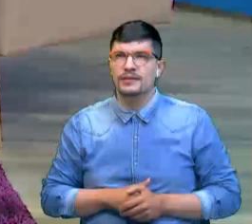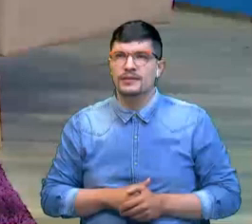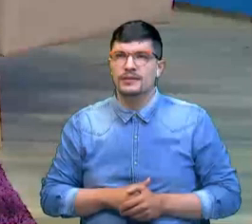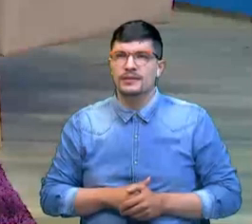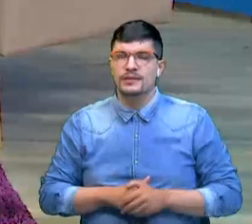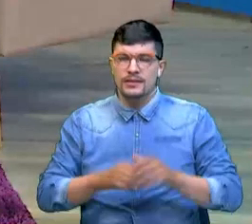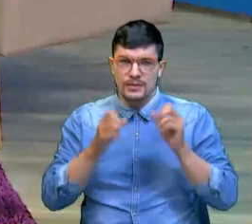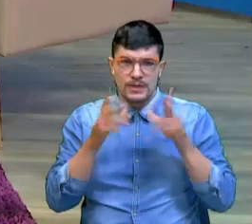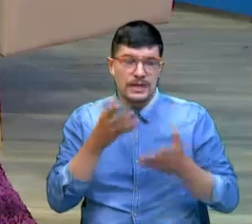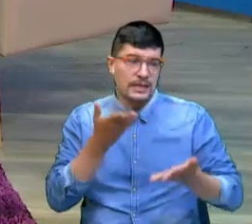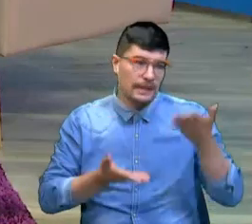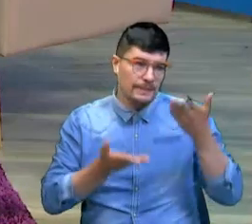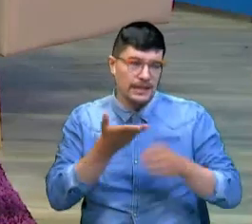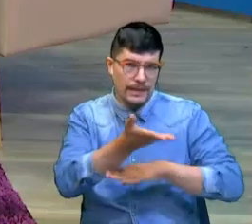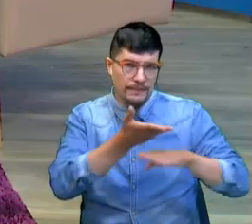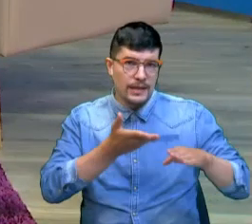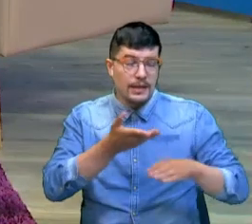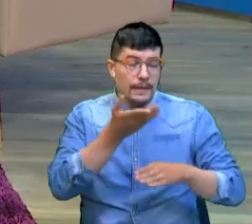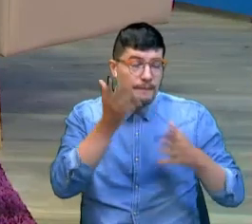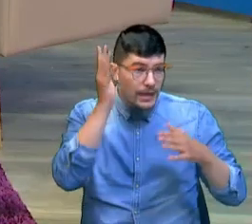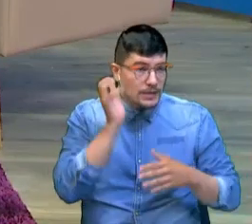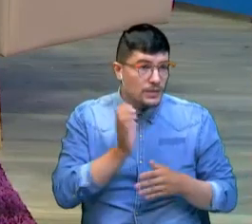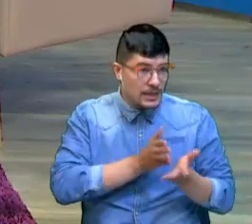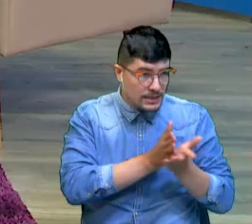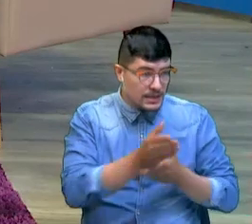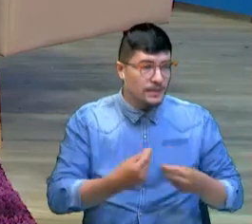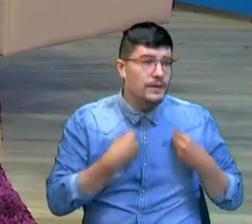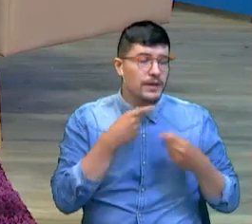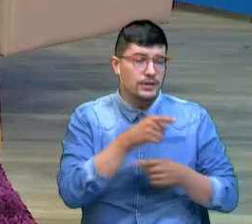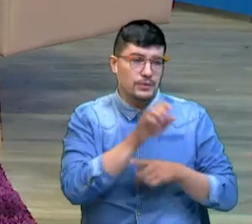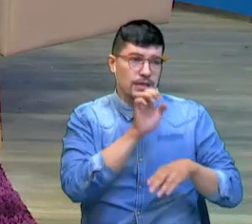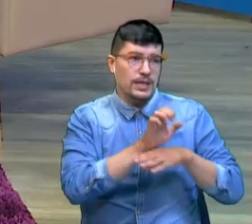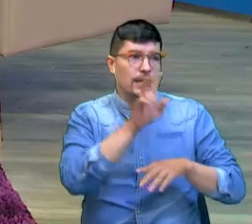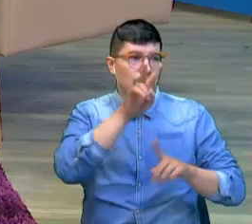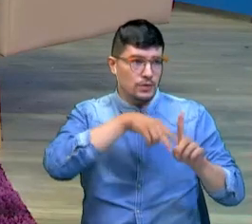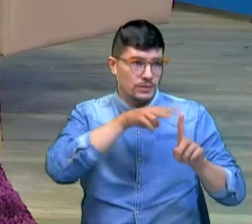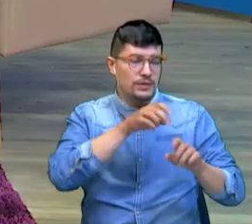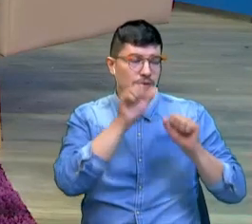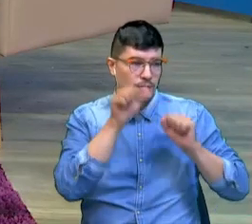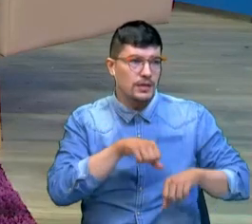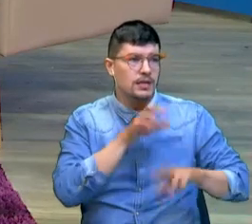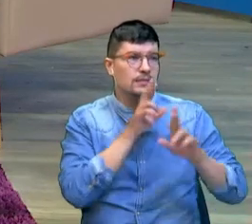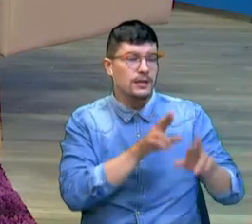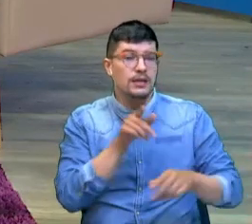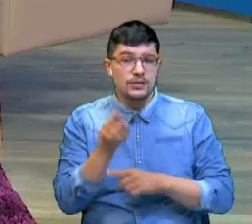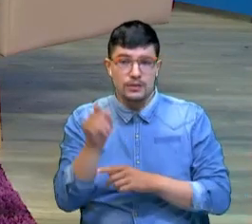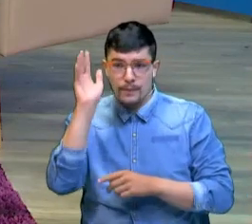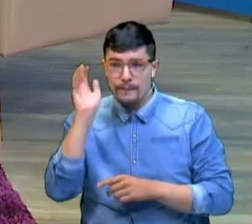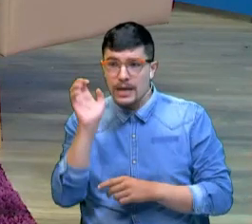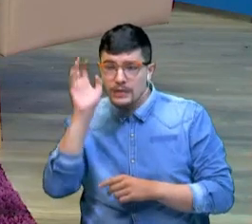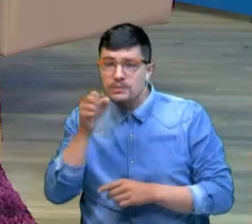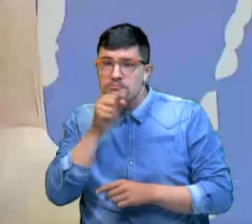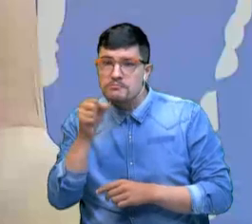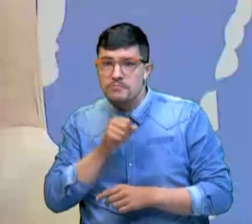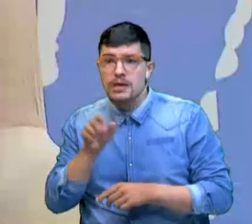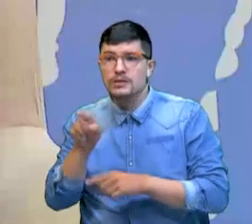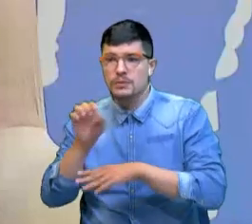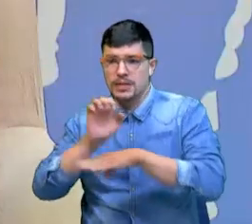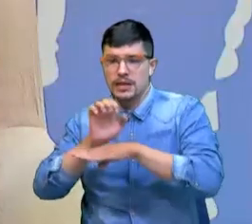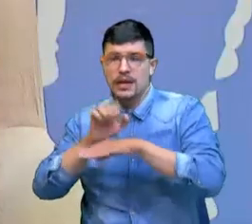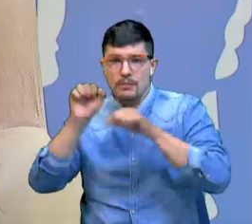reclamando. Si es una pensión de sobrevivientes, la entidad tiene 2 meses. Si es una pensión de vejez, la entidad